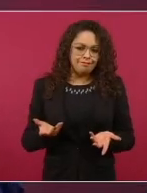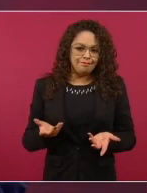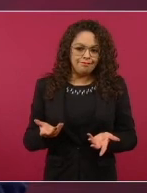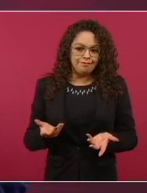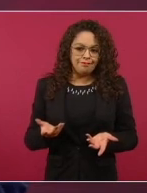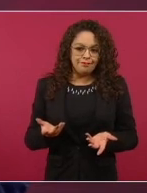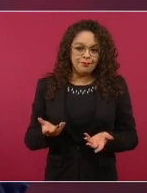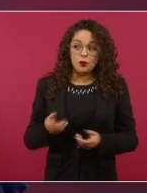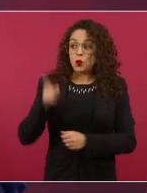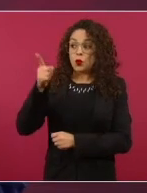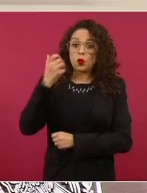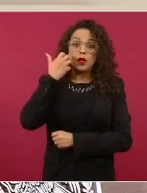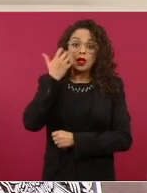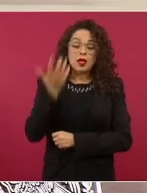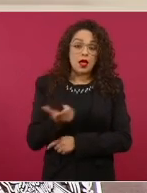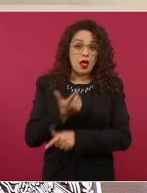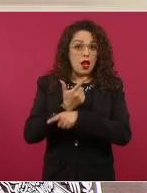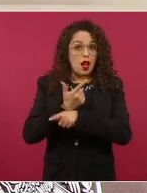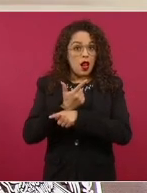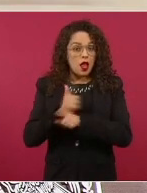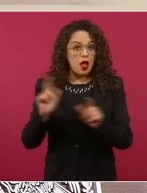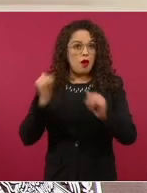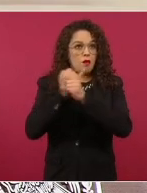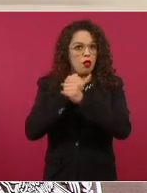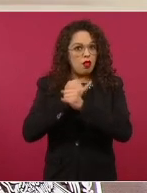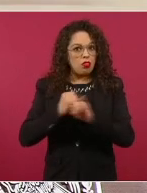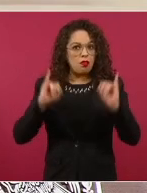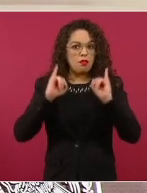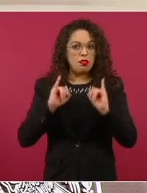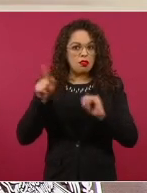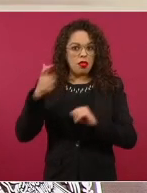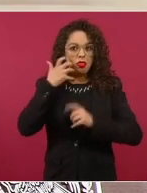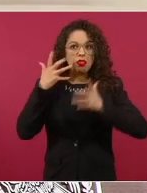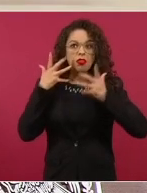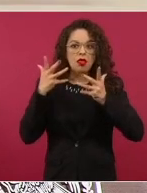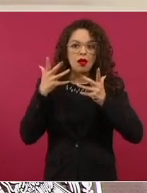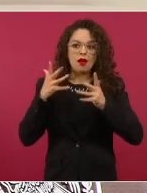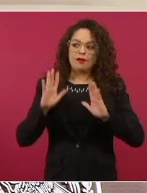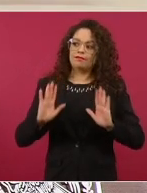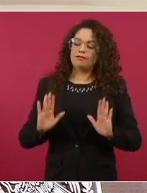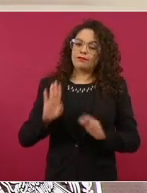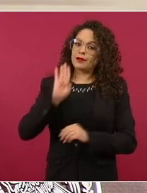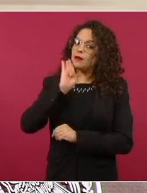sentir independiente, soberano, tache.